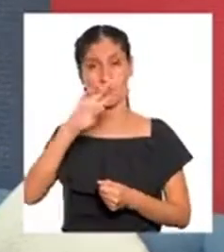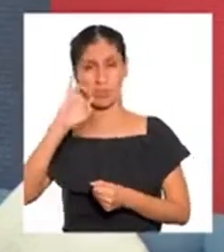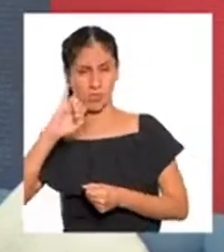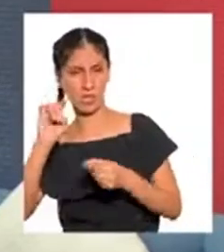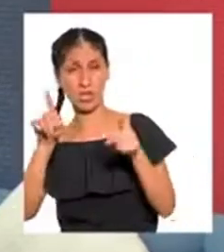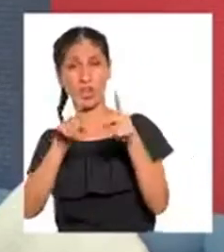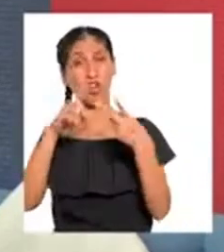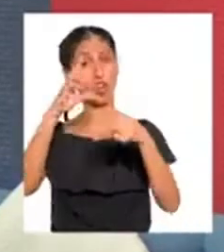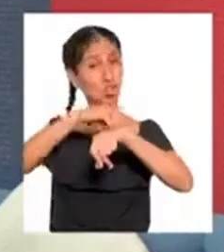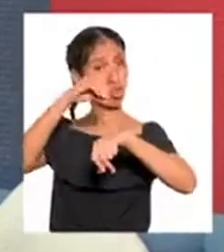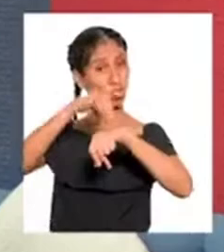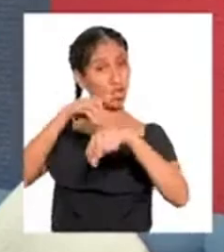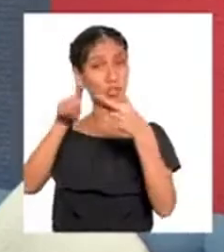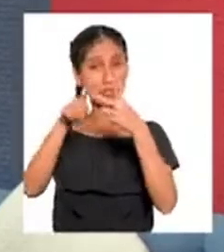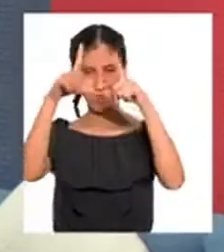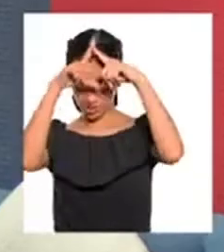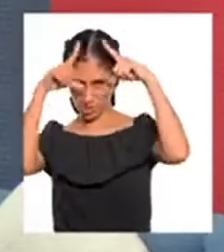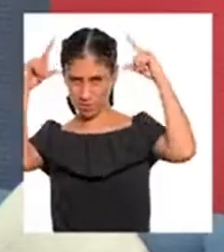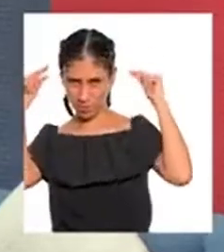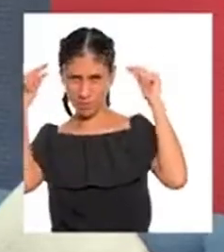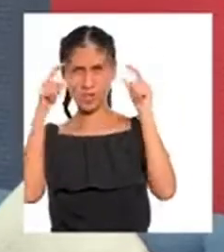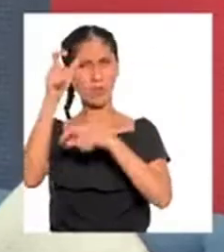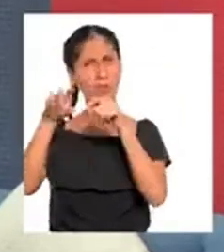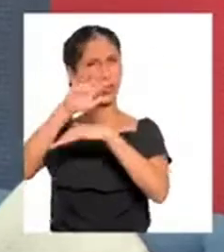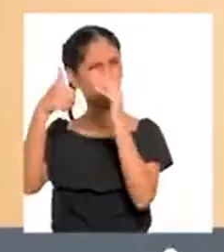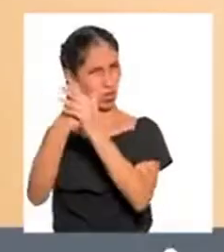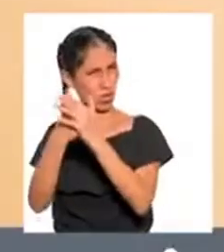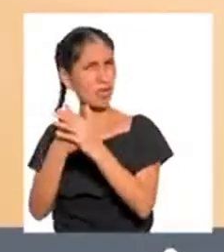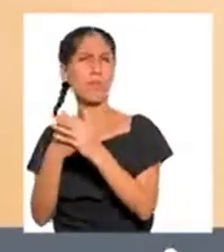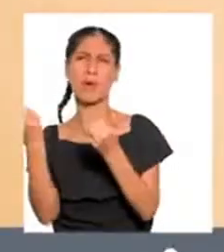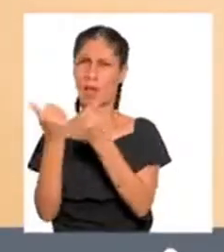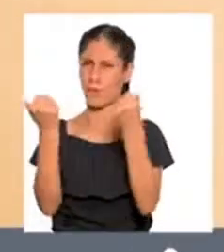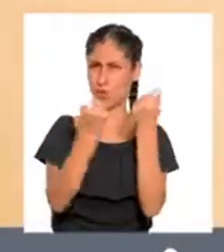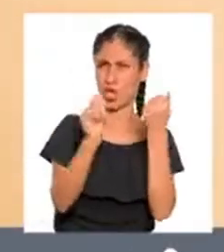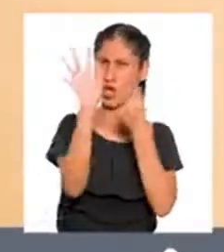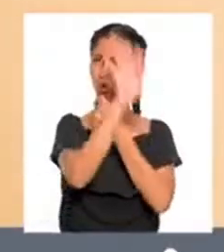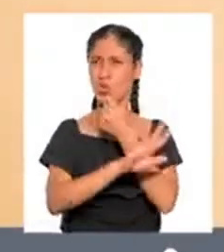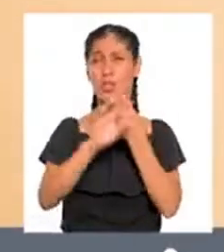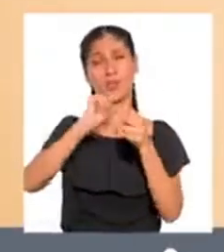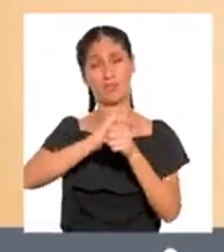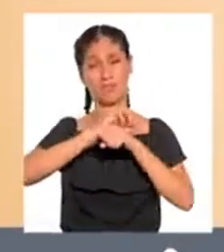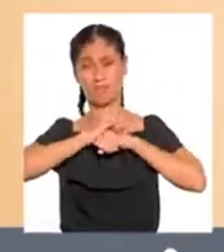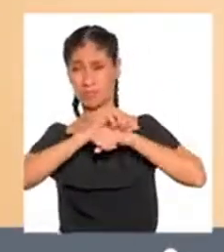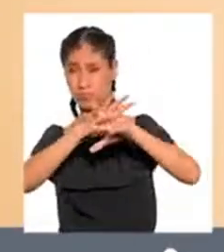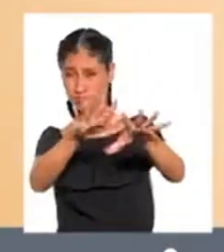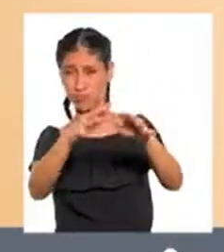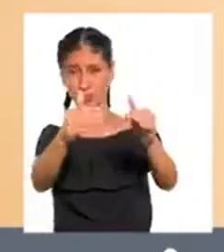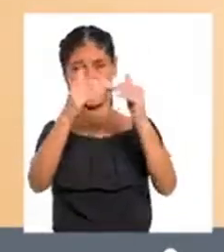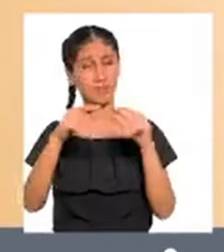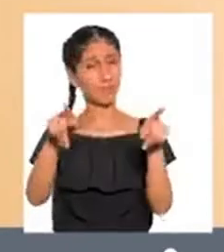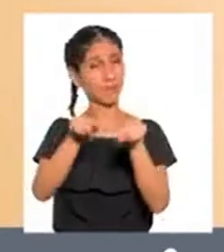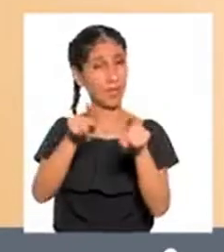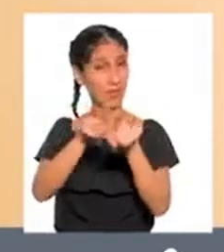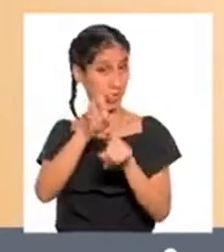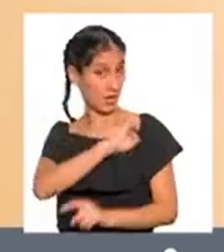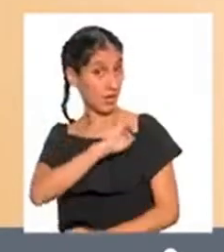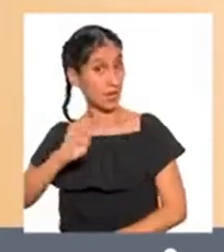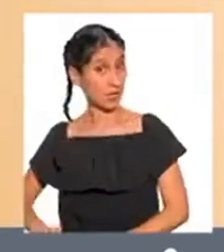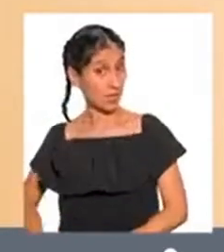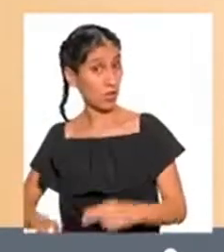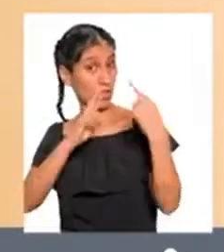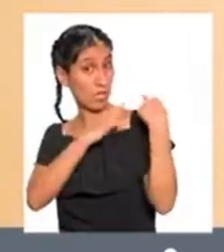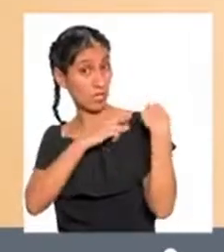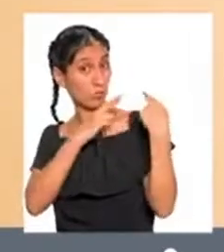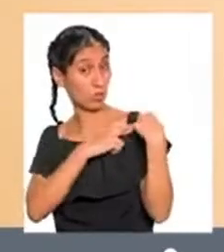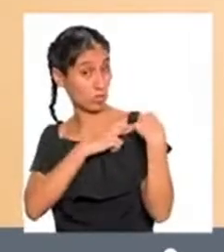enfermeras y la población en general para hacer frente a la pandemia. Buen punto, Brigitte. Si bien el Estado es el responsable de la atención